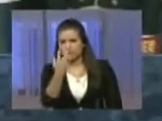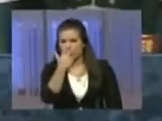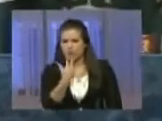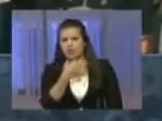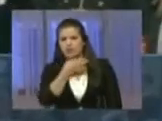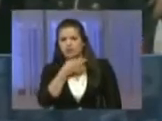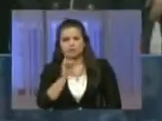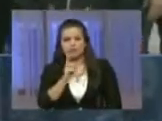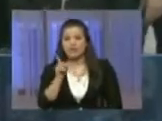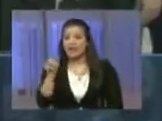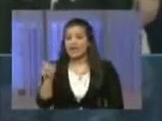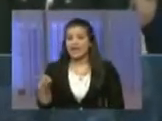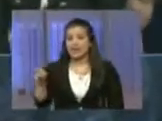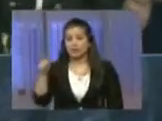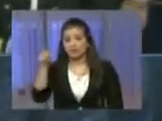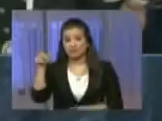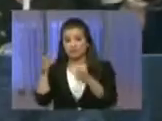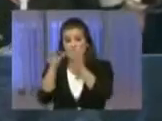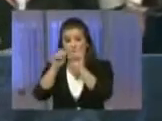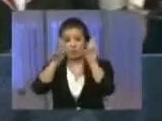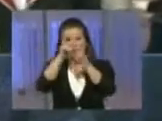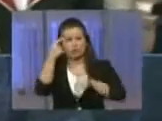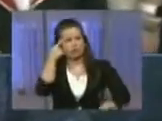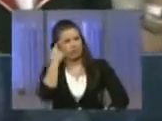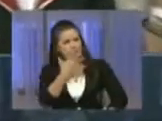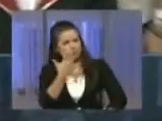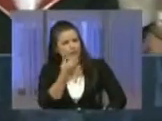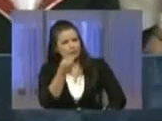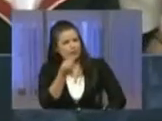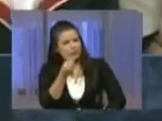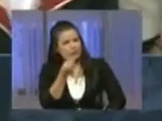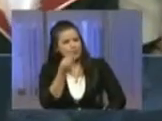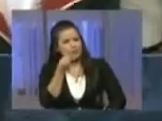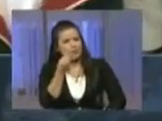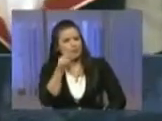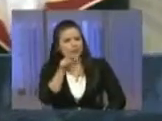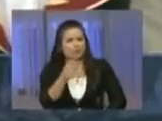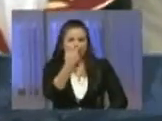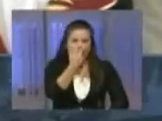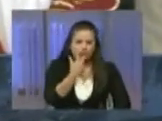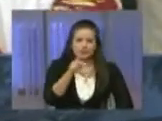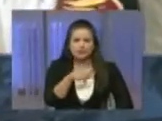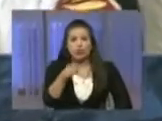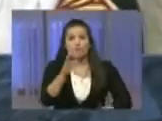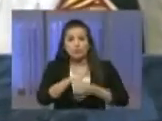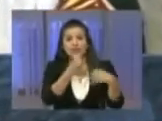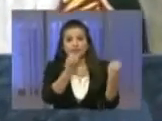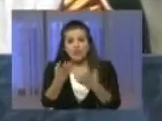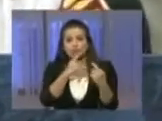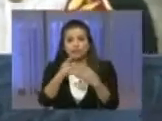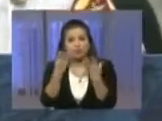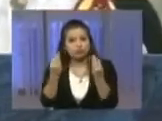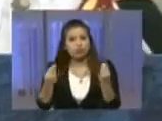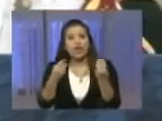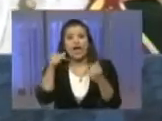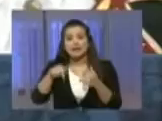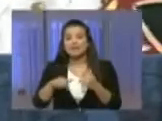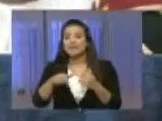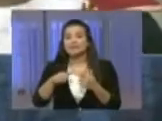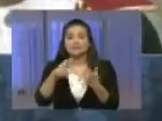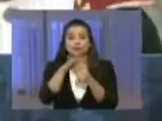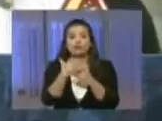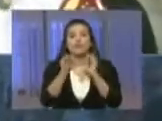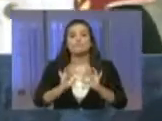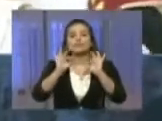se fueron con la duda Cómo medir la pobreza extrema en este fenómeno que se llama la revolución venezolana usted nos Llama a